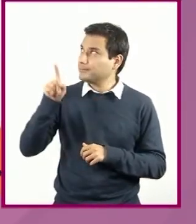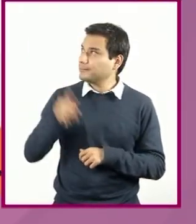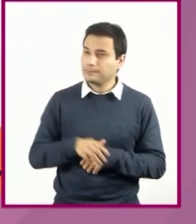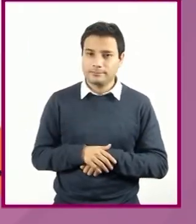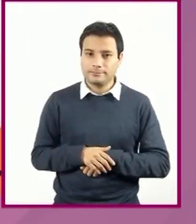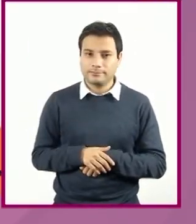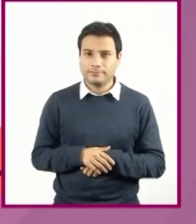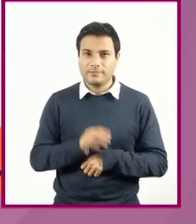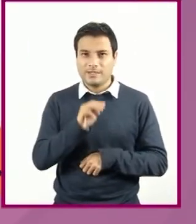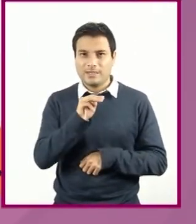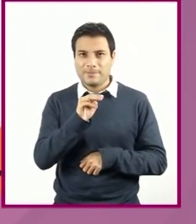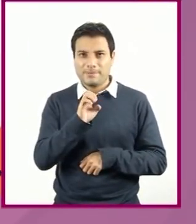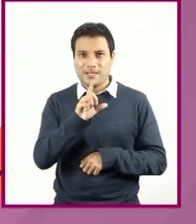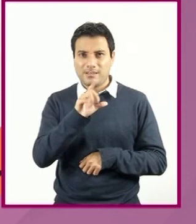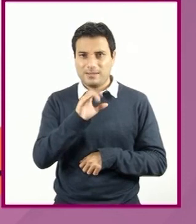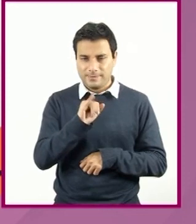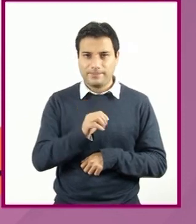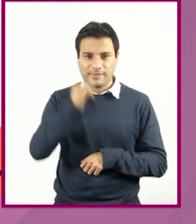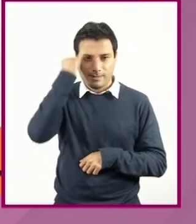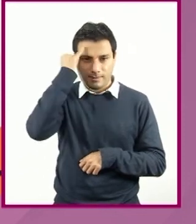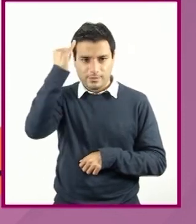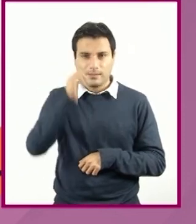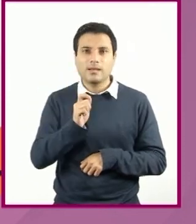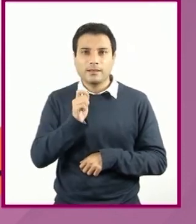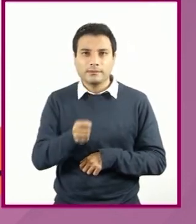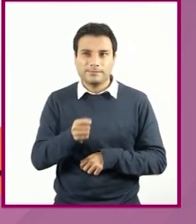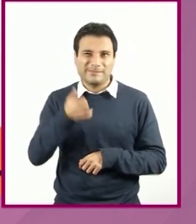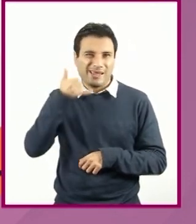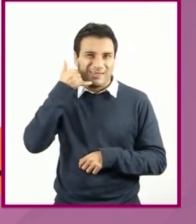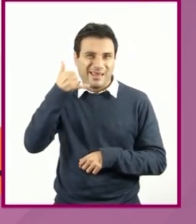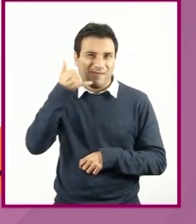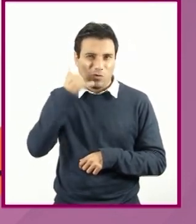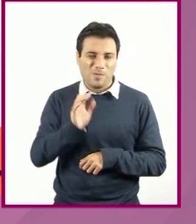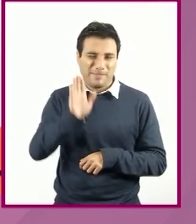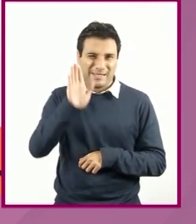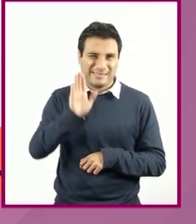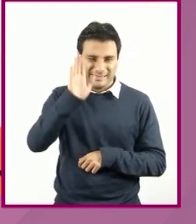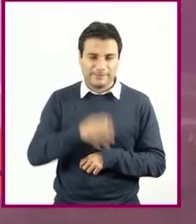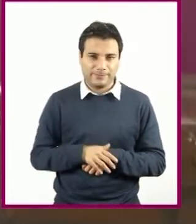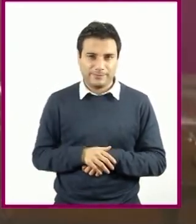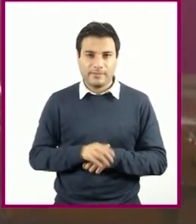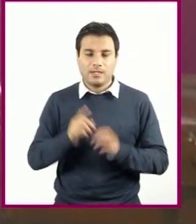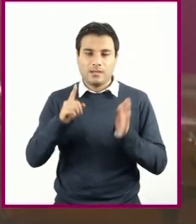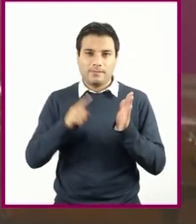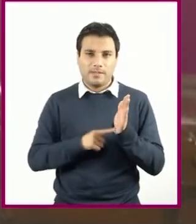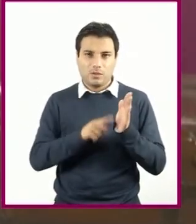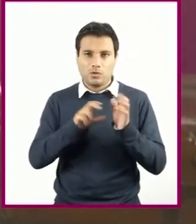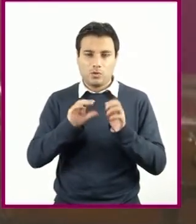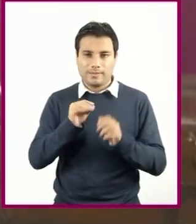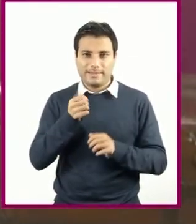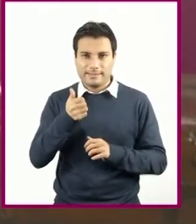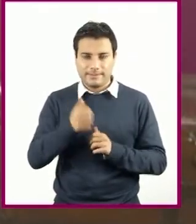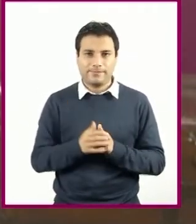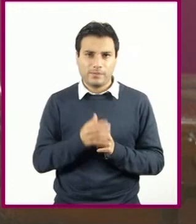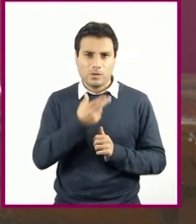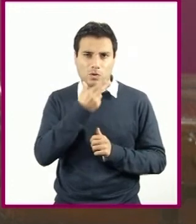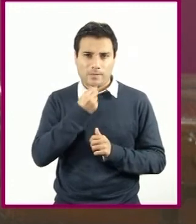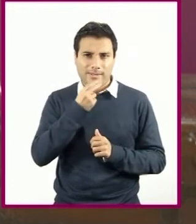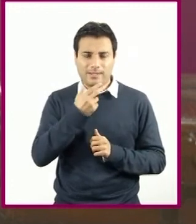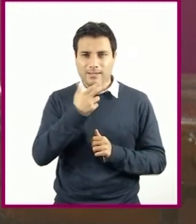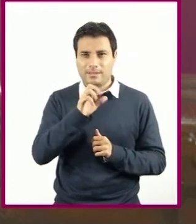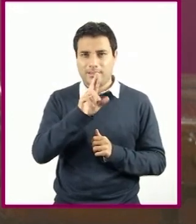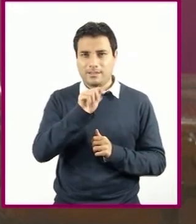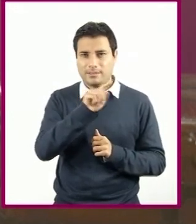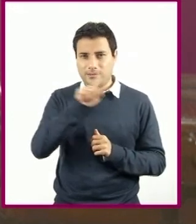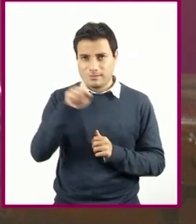el teletrófono, predecesor del teléfono. En 1896, Heinrich Rudolf Hertz